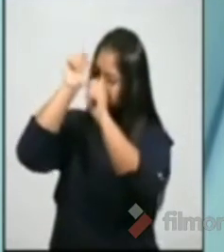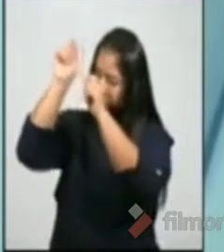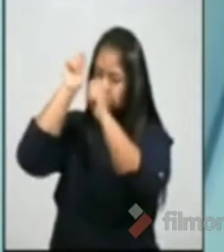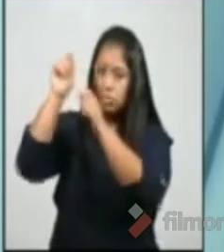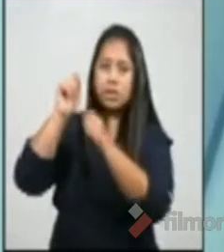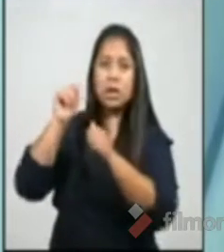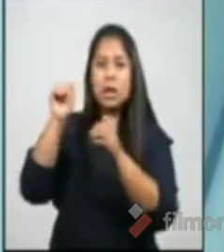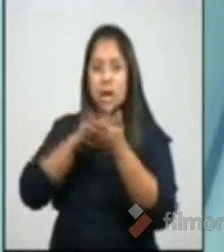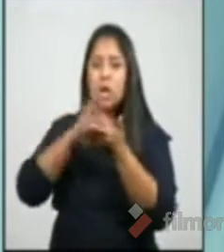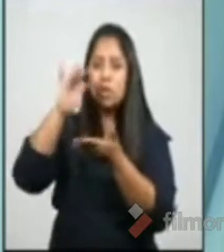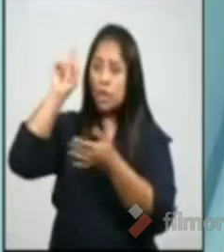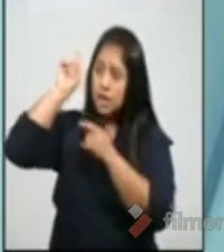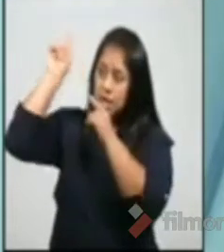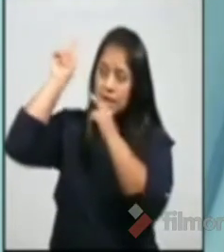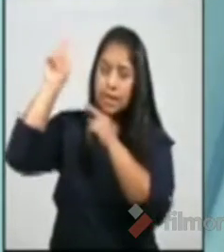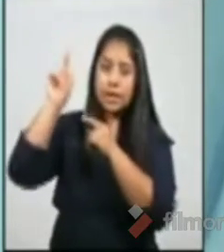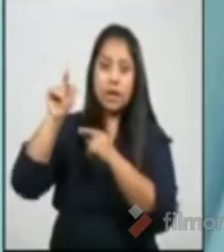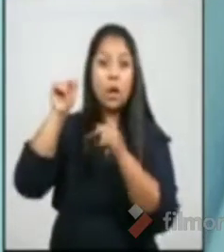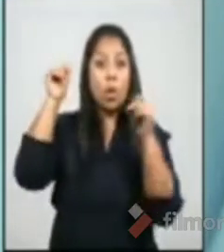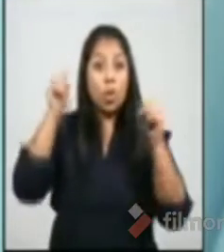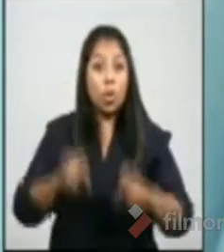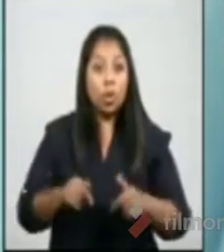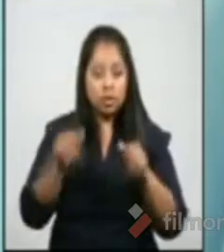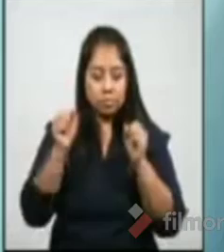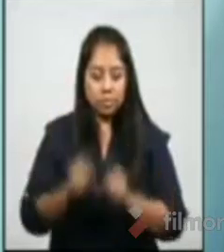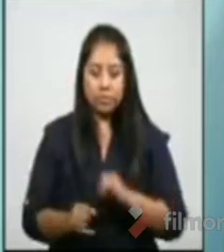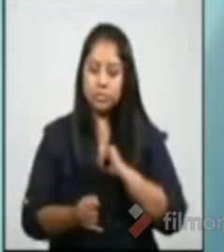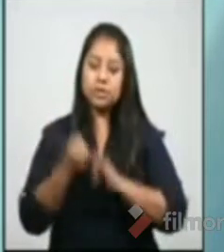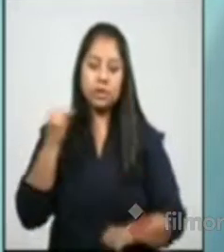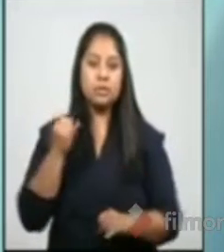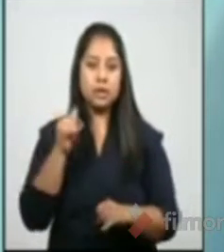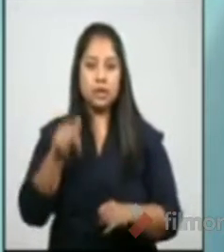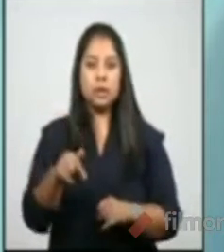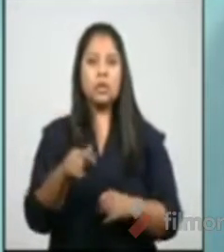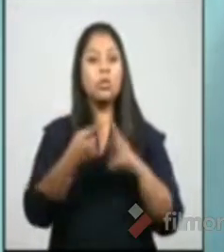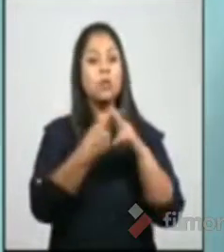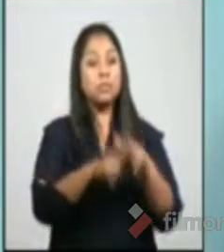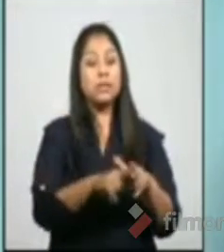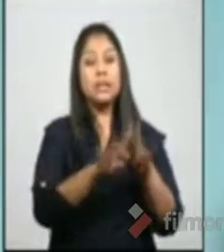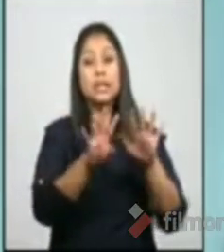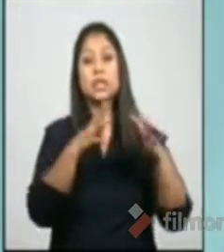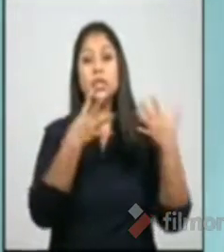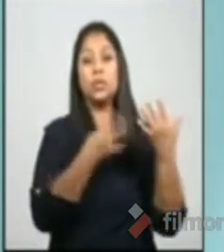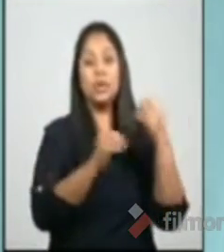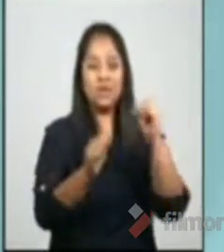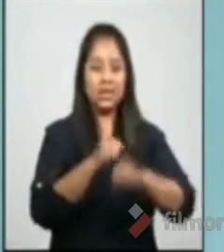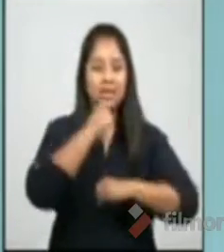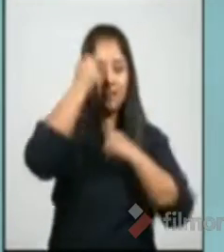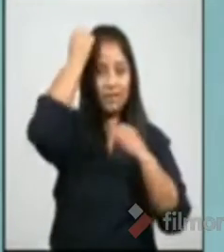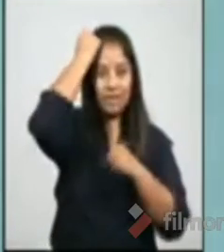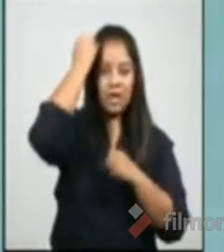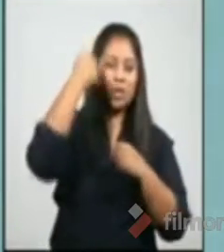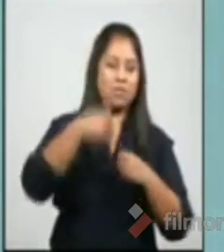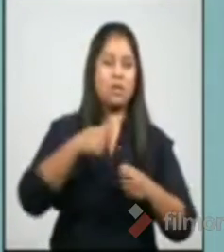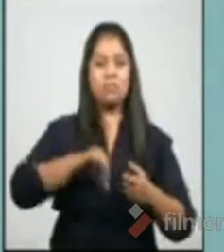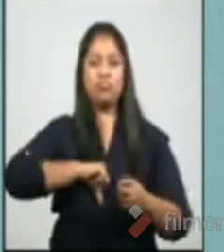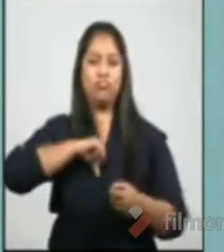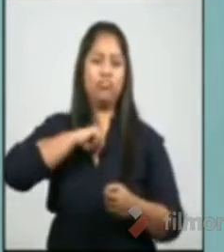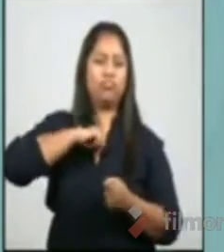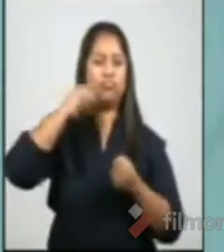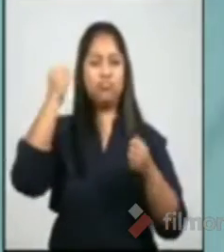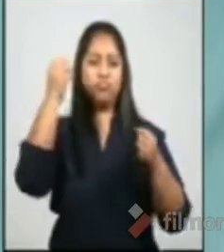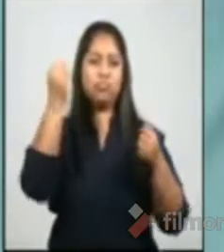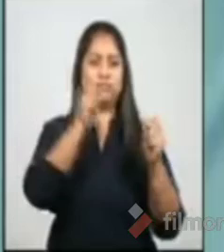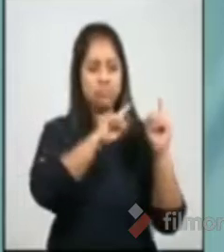a Dios, hoy podemos dar por concluido lo que el 19 de febrero venimos con mucha algarabía a